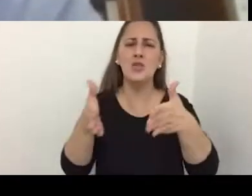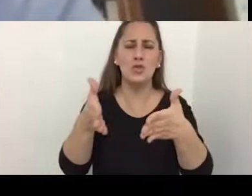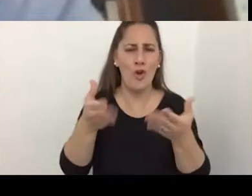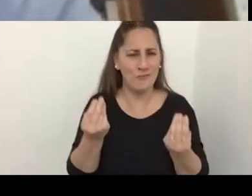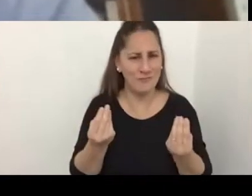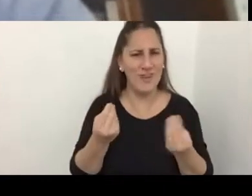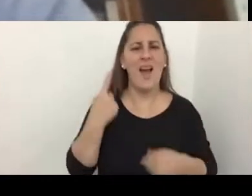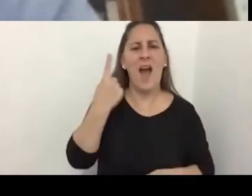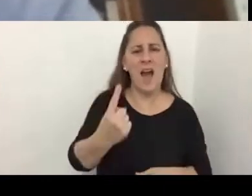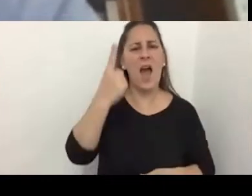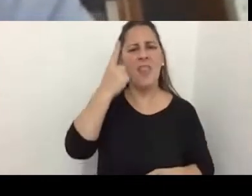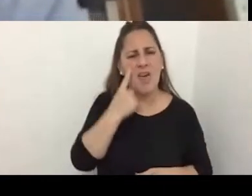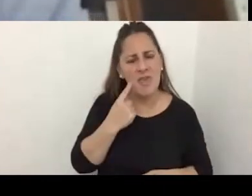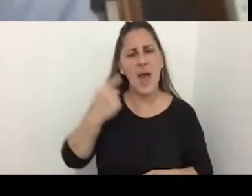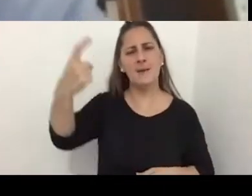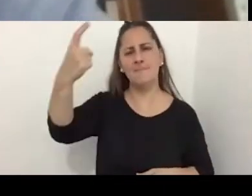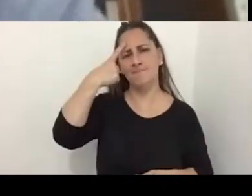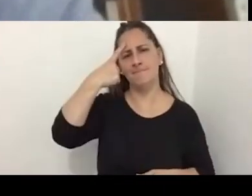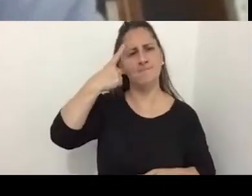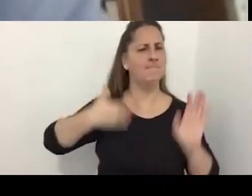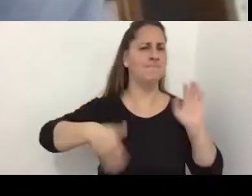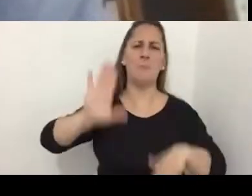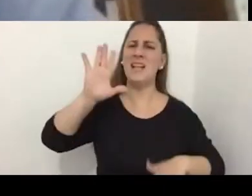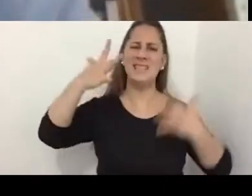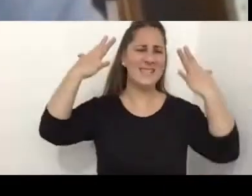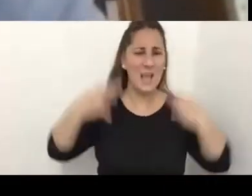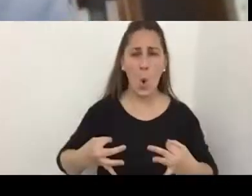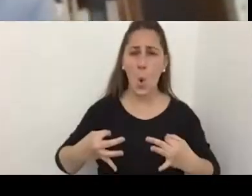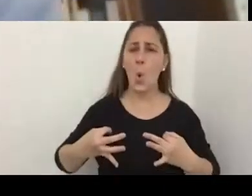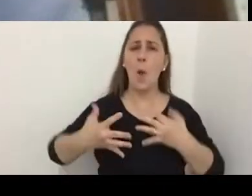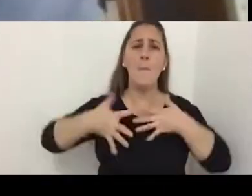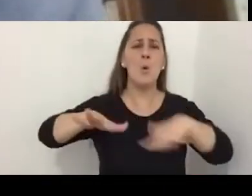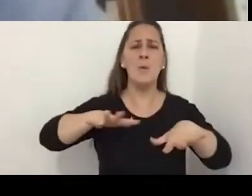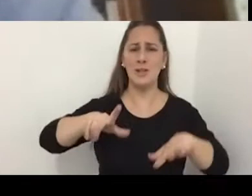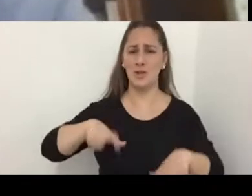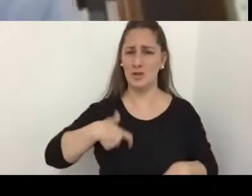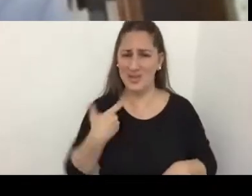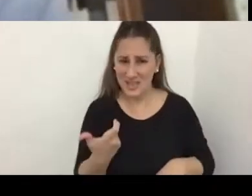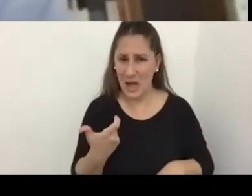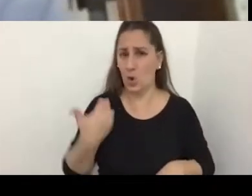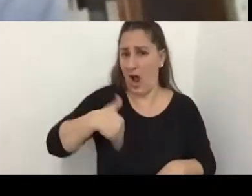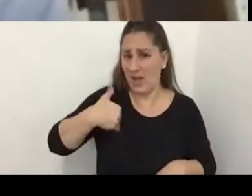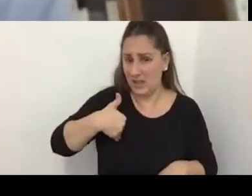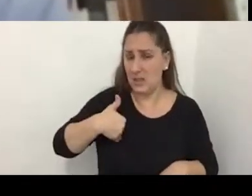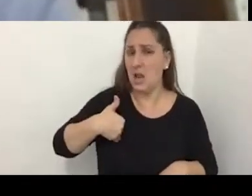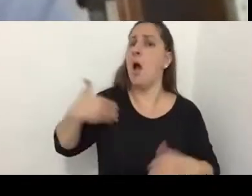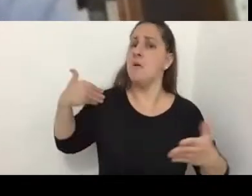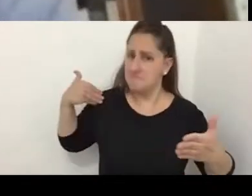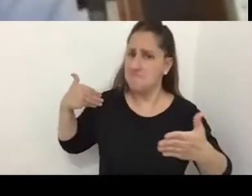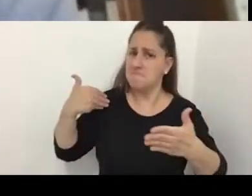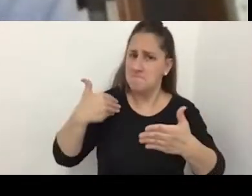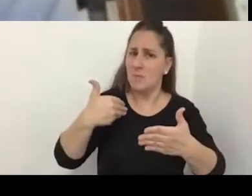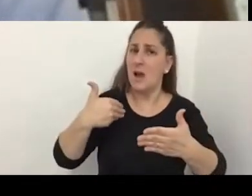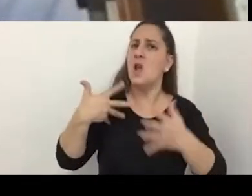me convenzo más que el sindicalismo argentino, que lo viene haciendo, pero va a tener que hacer más